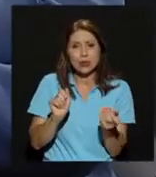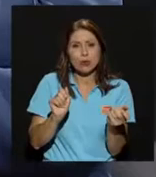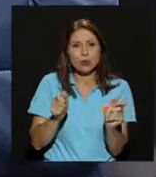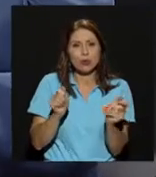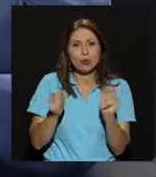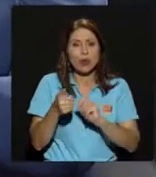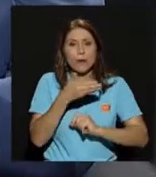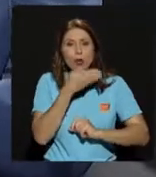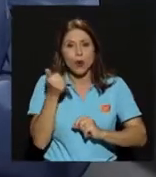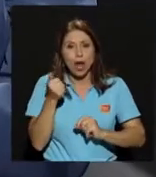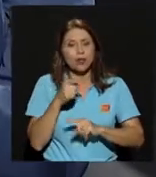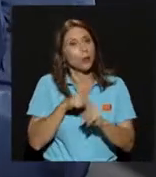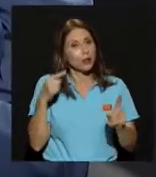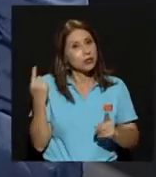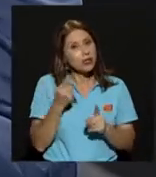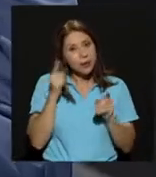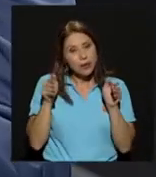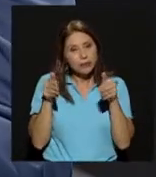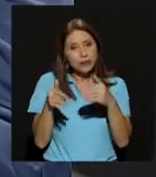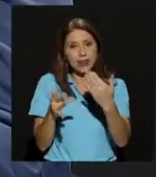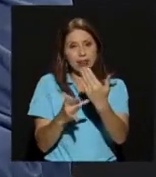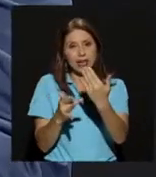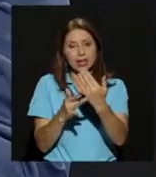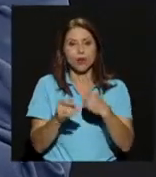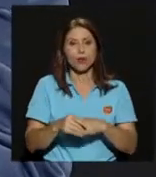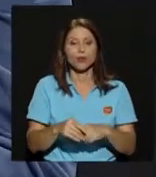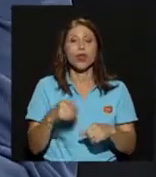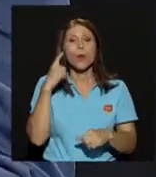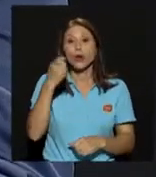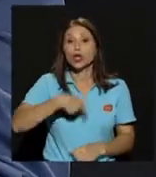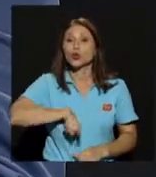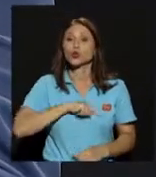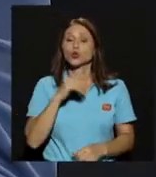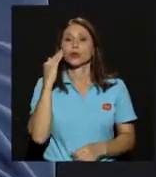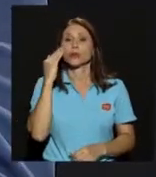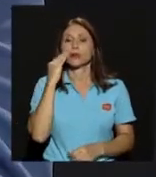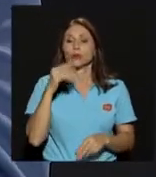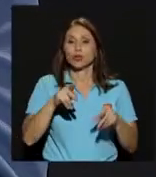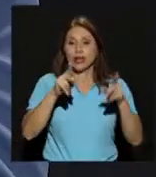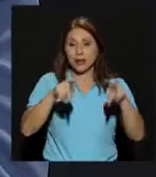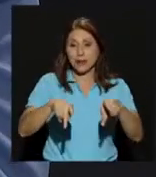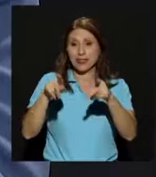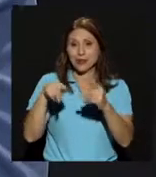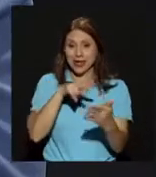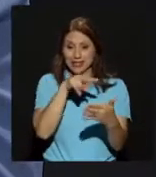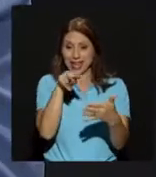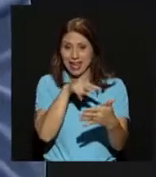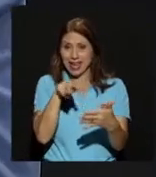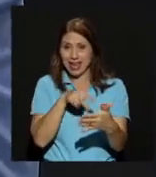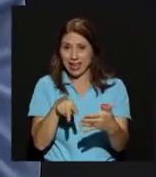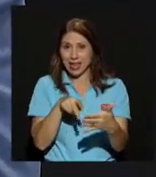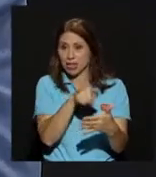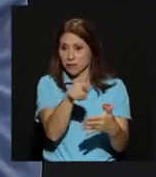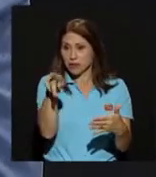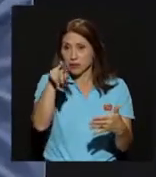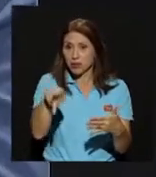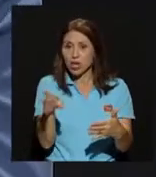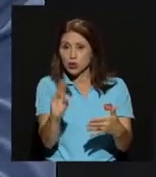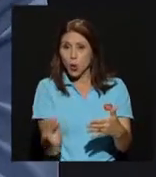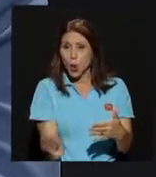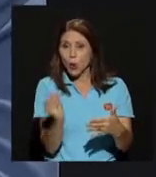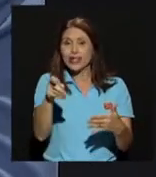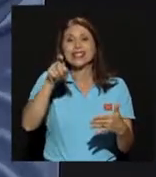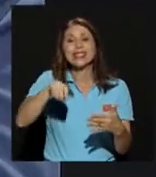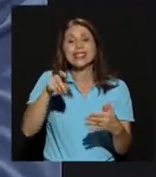técnico conocedores también de que los lectores jóvenes requieren hoy día más infografías